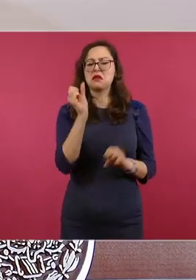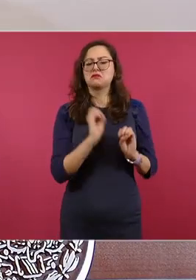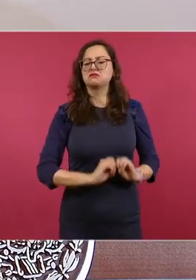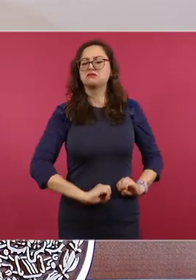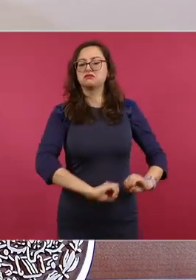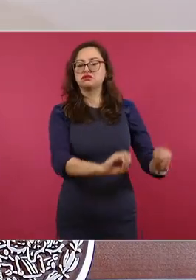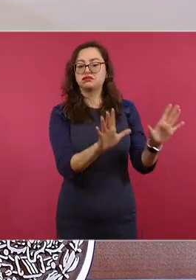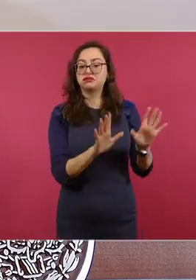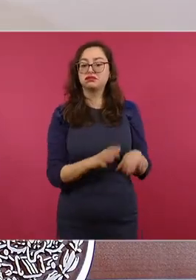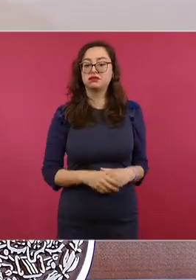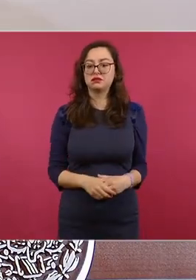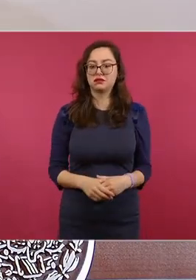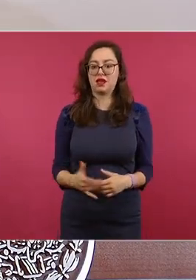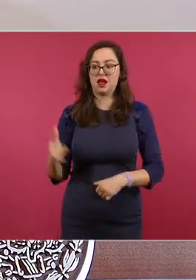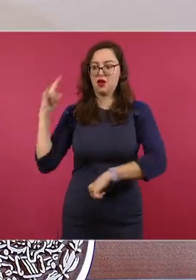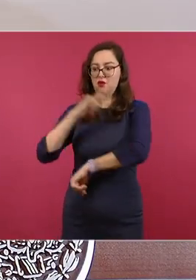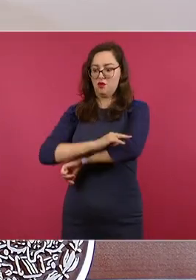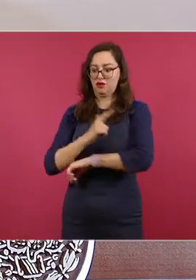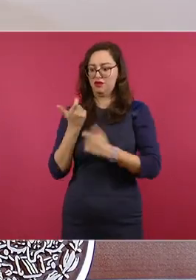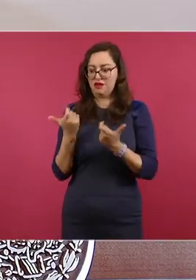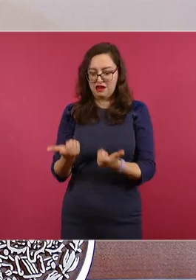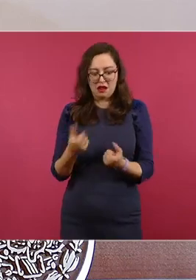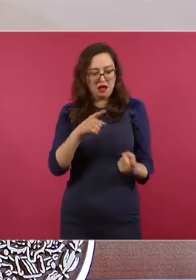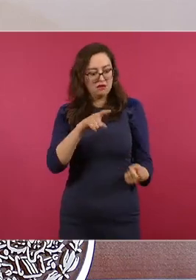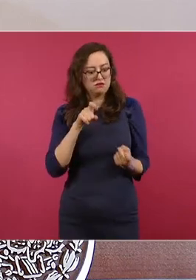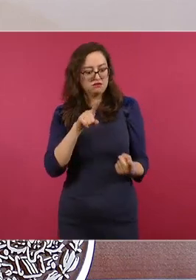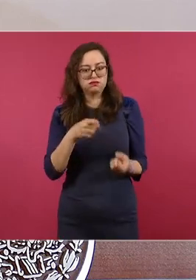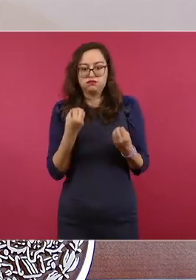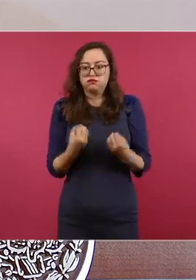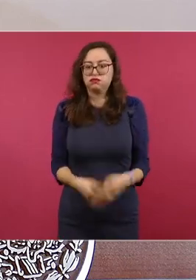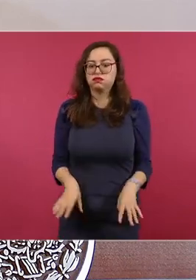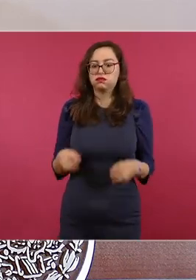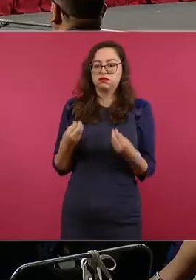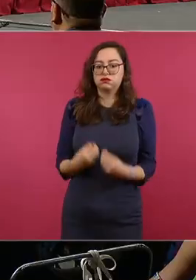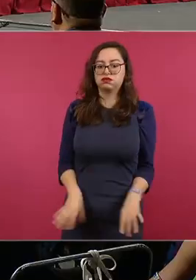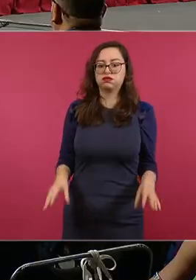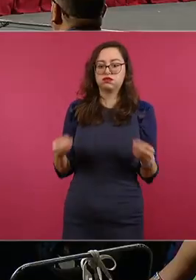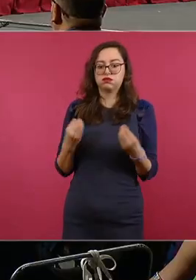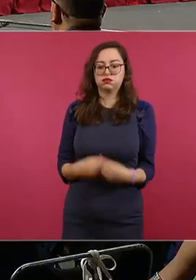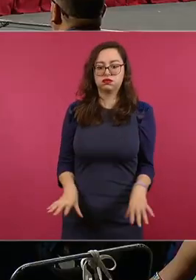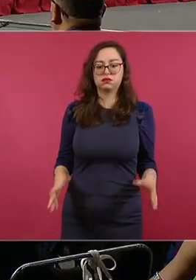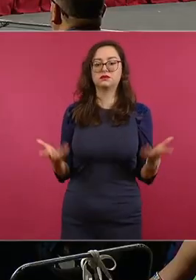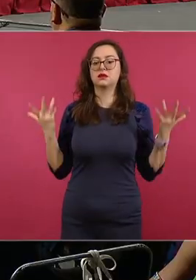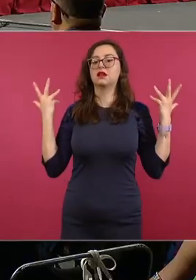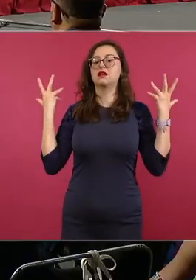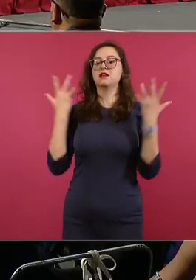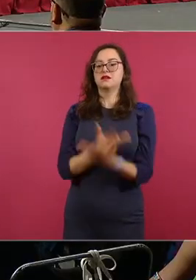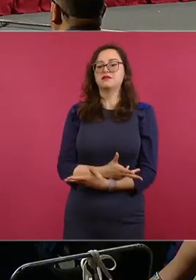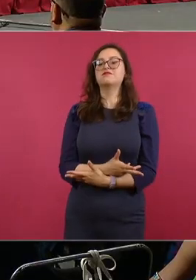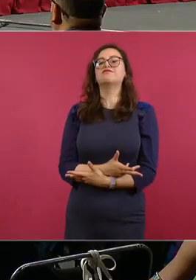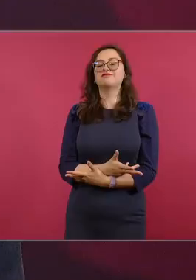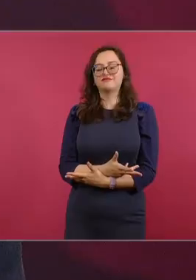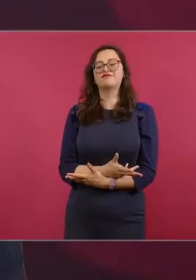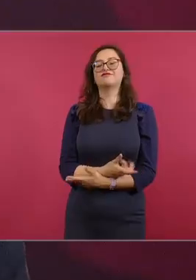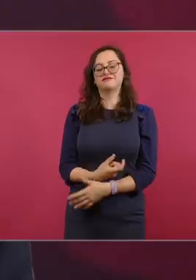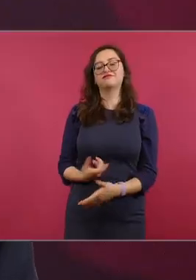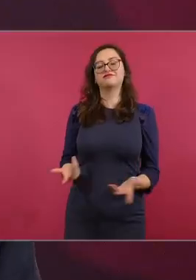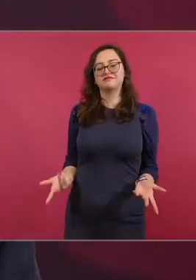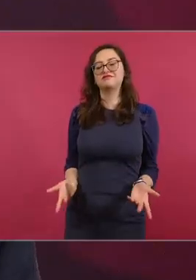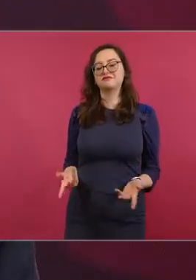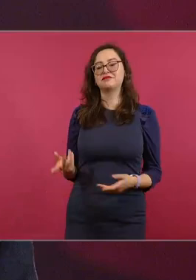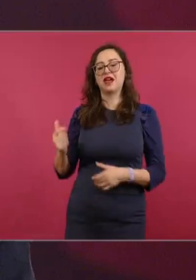la deuda seguía incrementándose. Y eso era la única forma de explicarlo, es que se les permitía